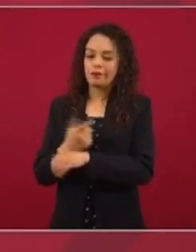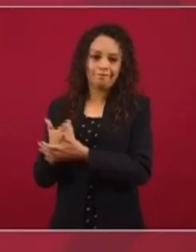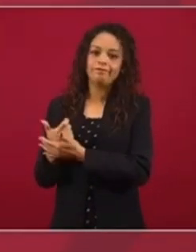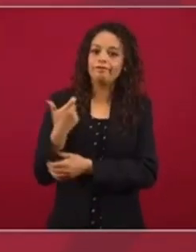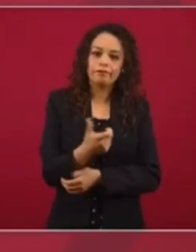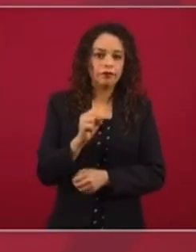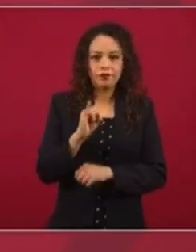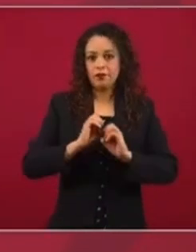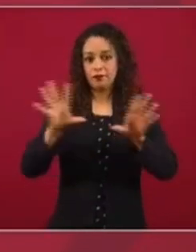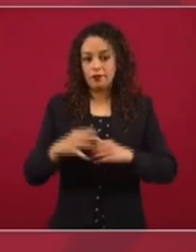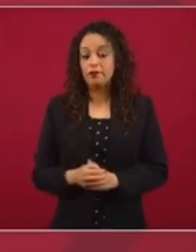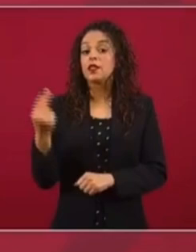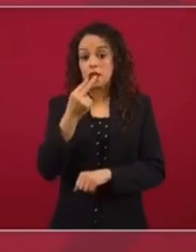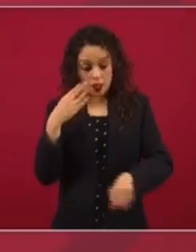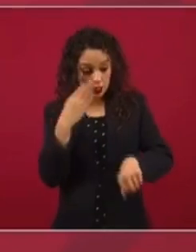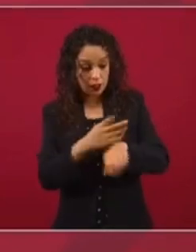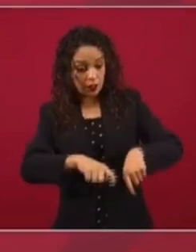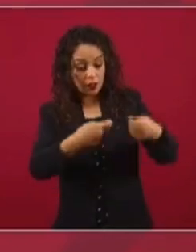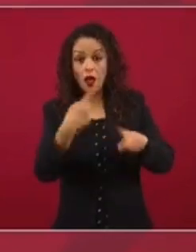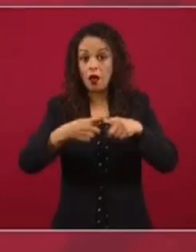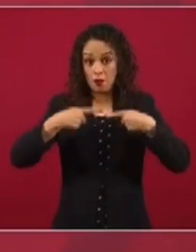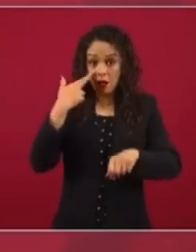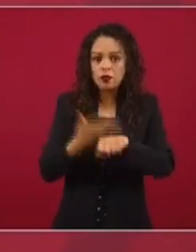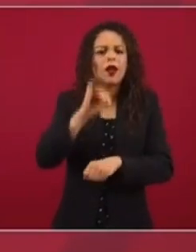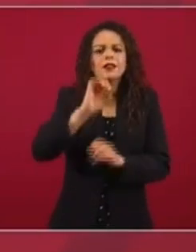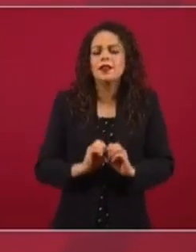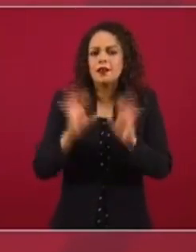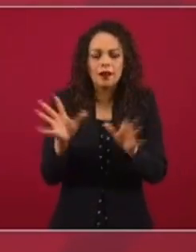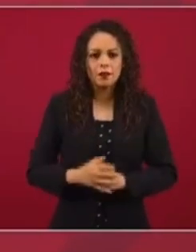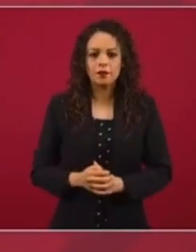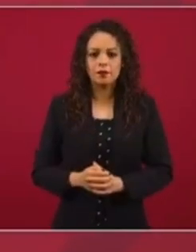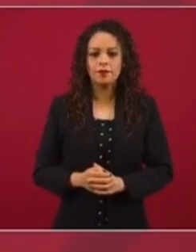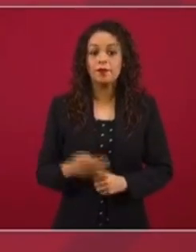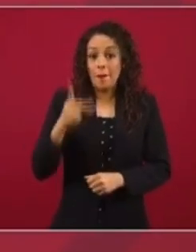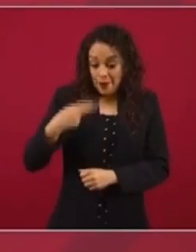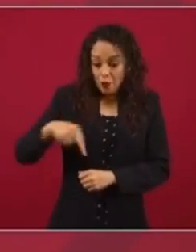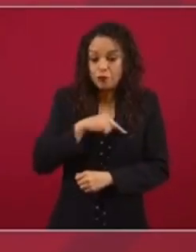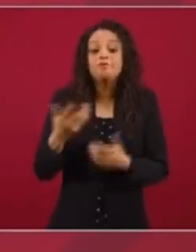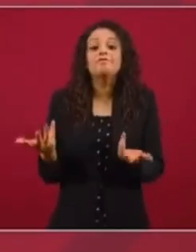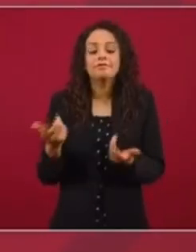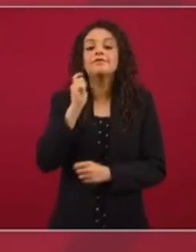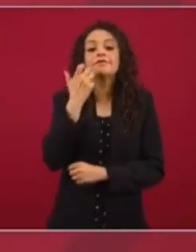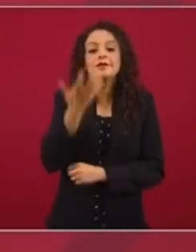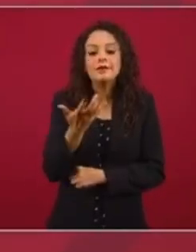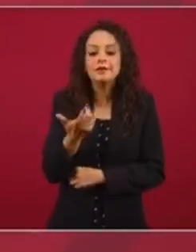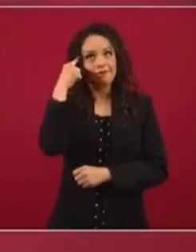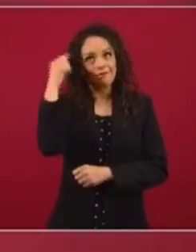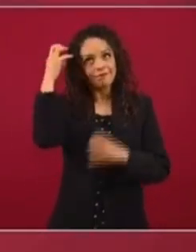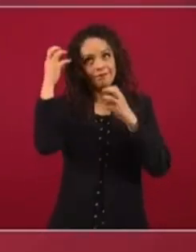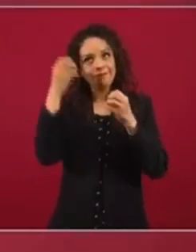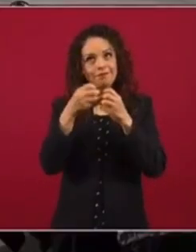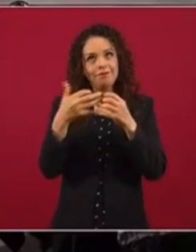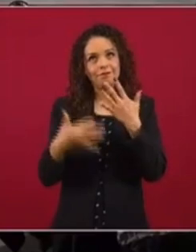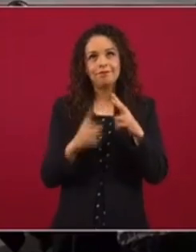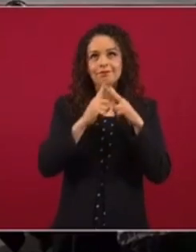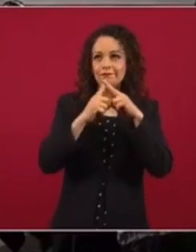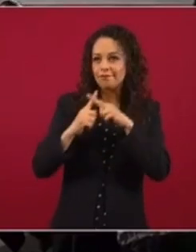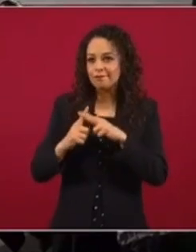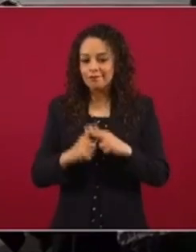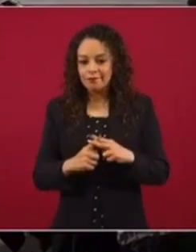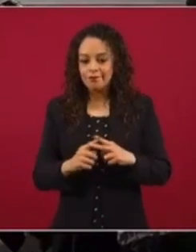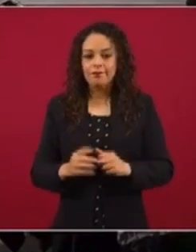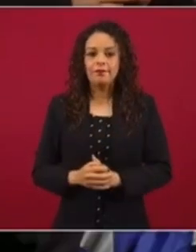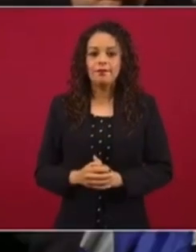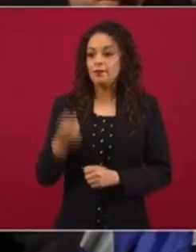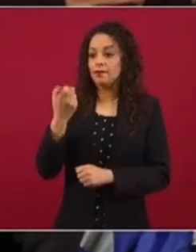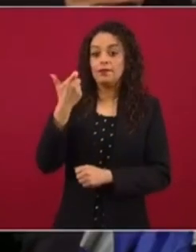Sí tiene que castigarse a los responsables, pero nosotros lo que queremos es que regrese el dinero. ¿Para qué rubros estaría